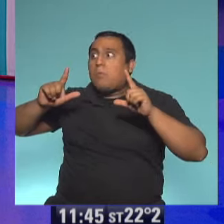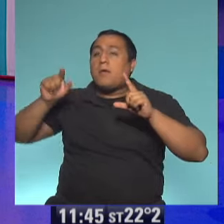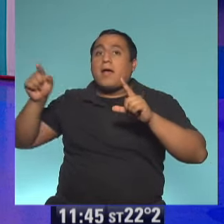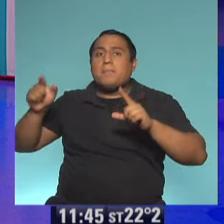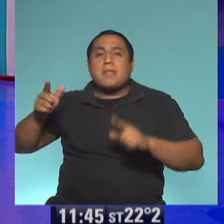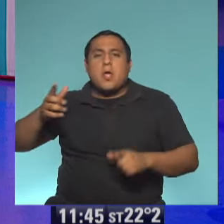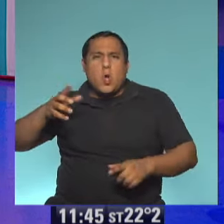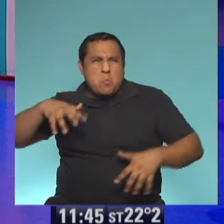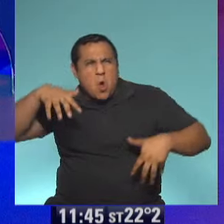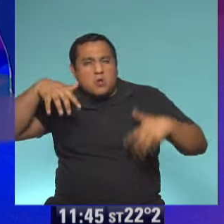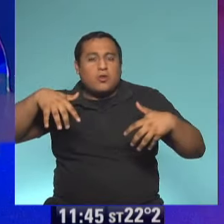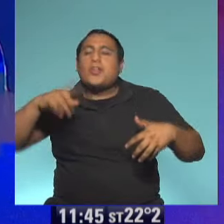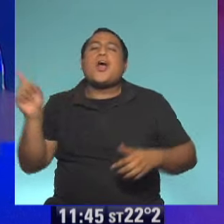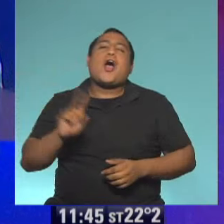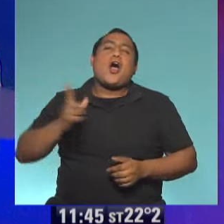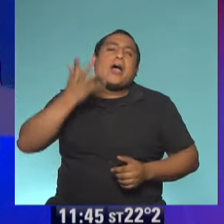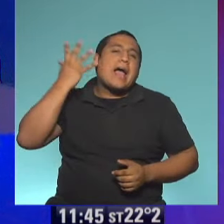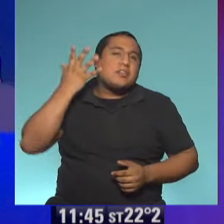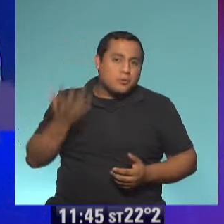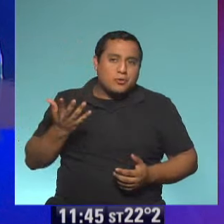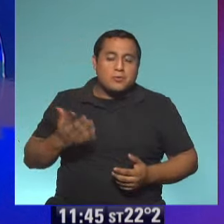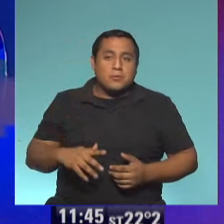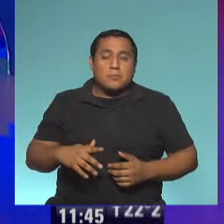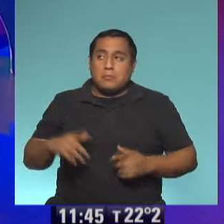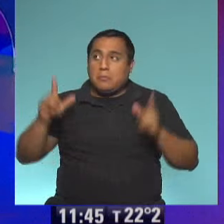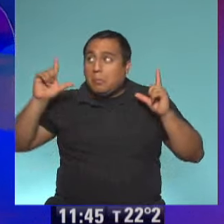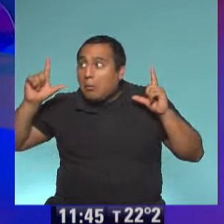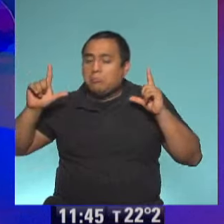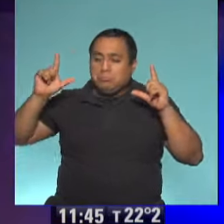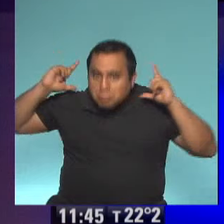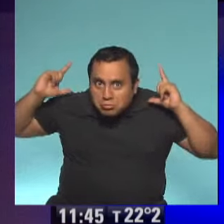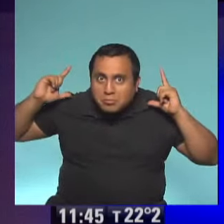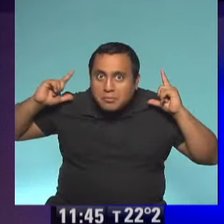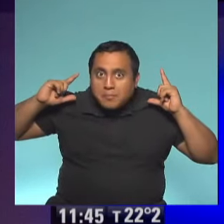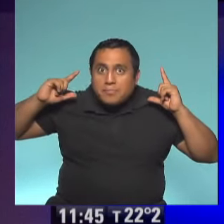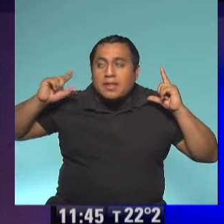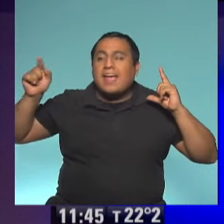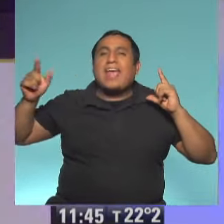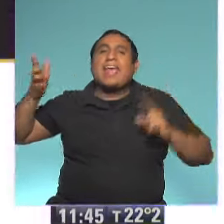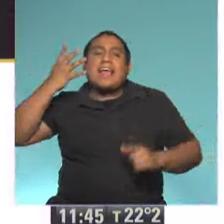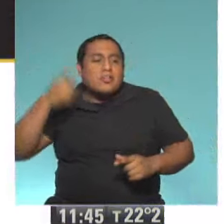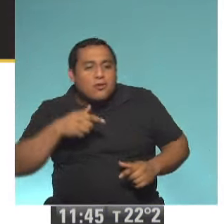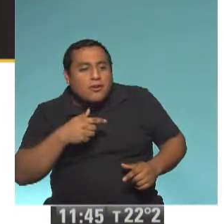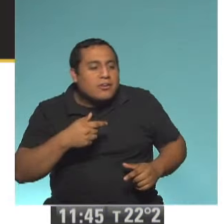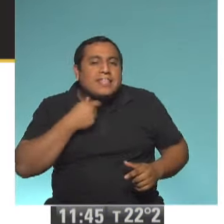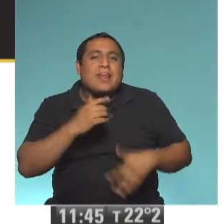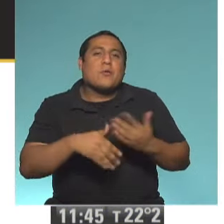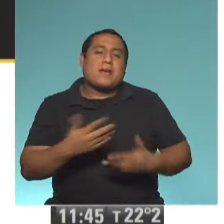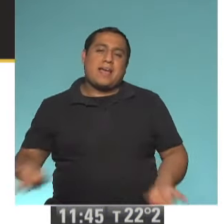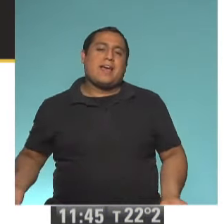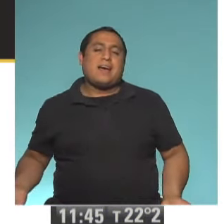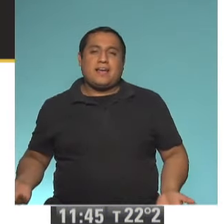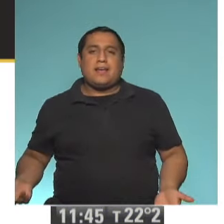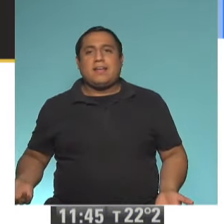un gato! Rápidamente vuelves a entrar en el libro. ¿No ves que solo es tu gato que quiere jugar contigo? Tenés